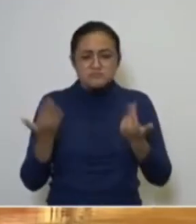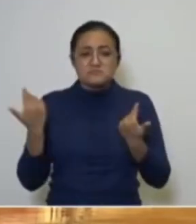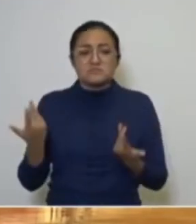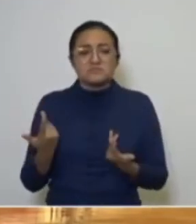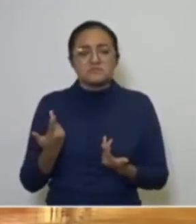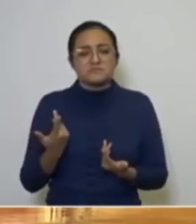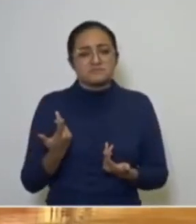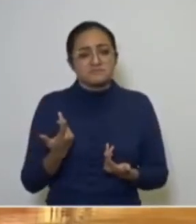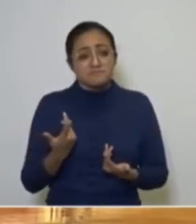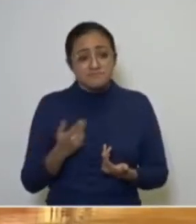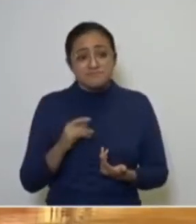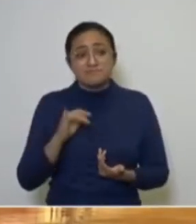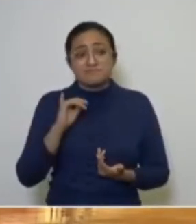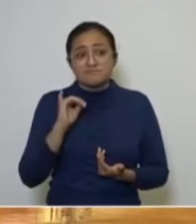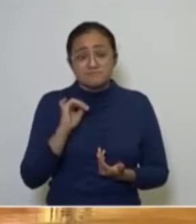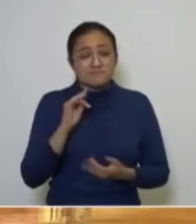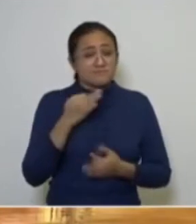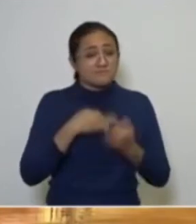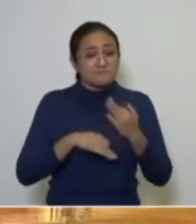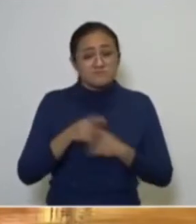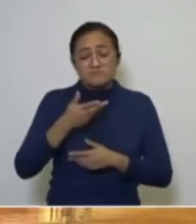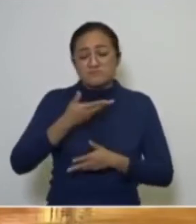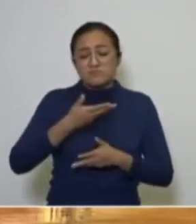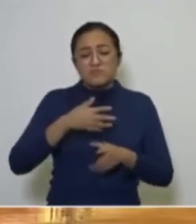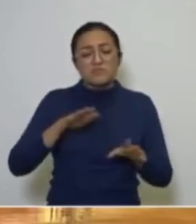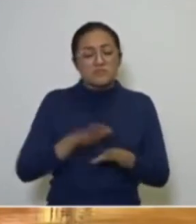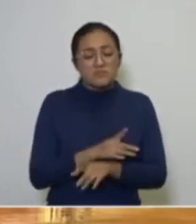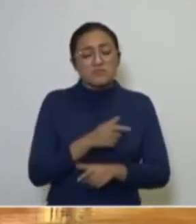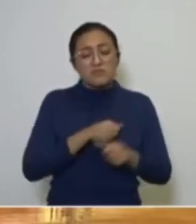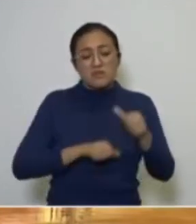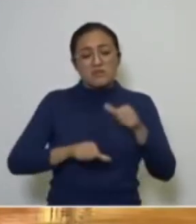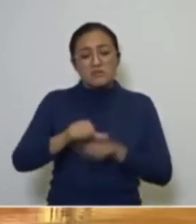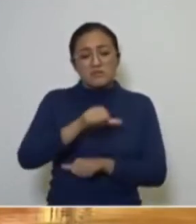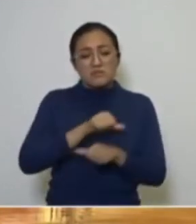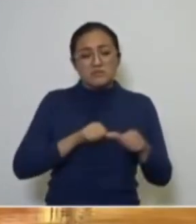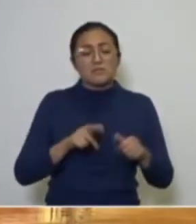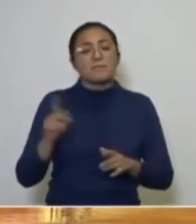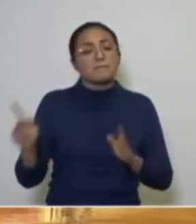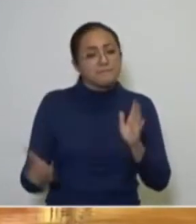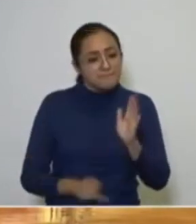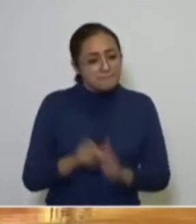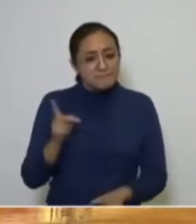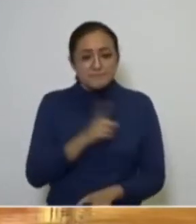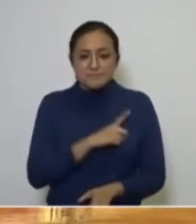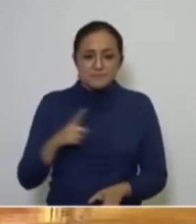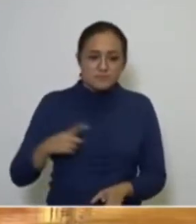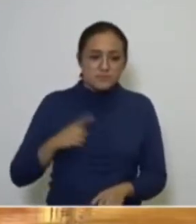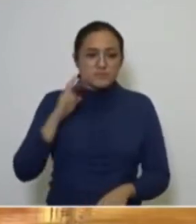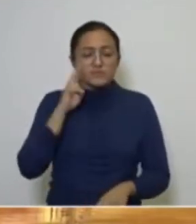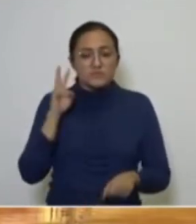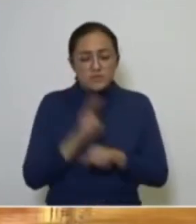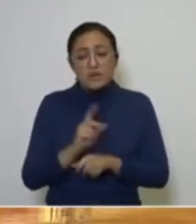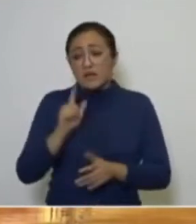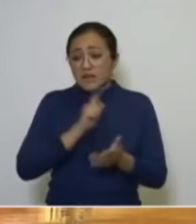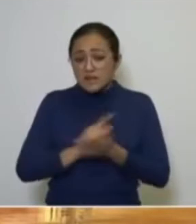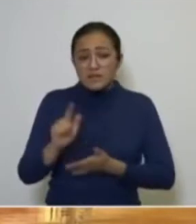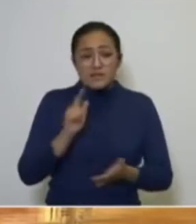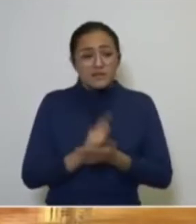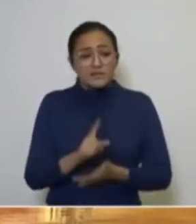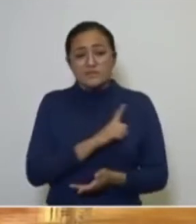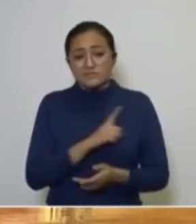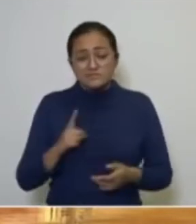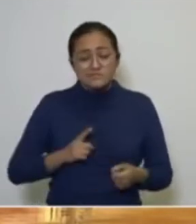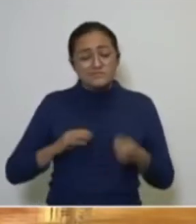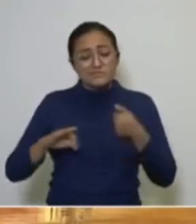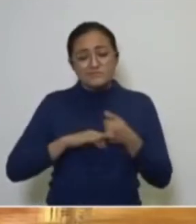desafortunadamente cíclico todo y tenemos que volver a ser operativos en los